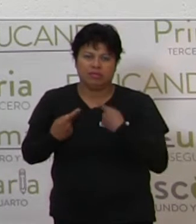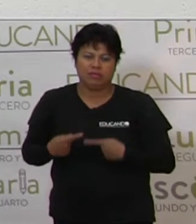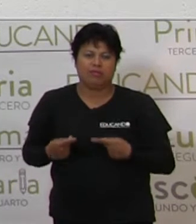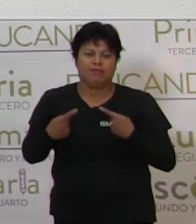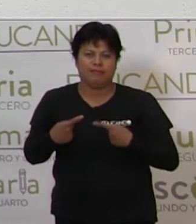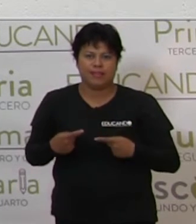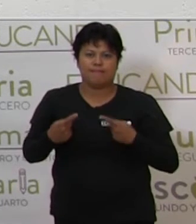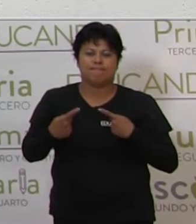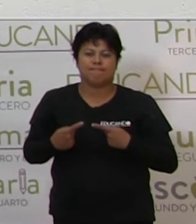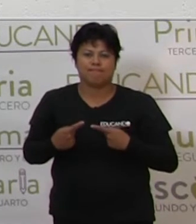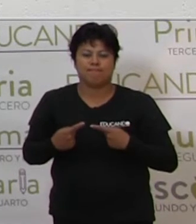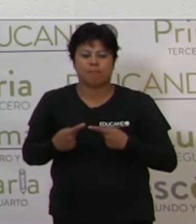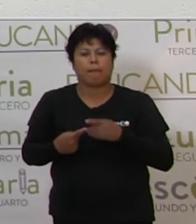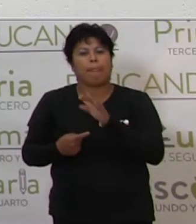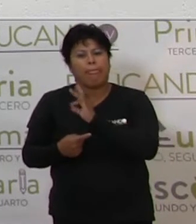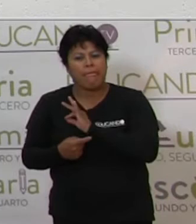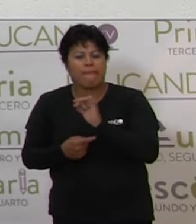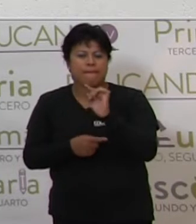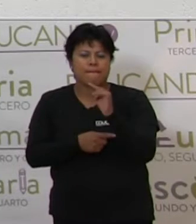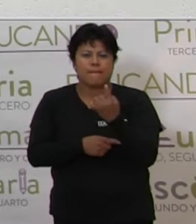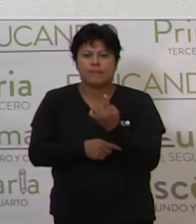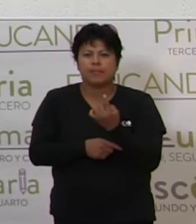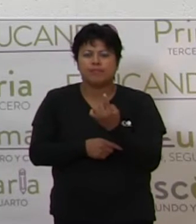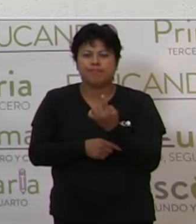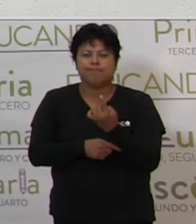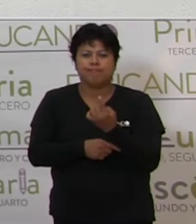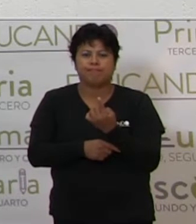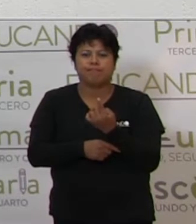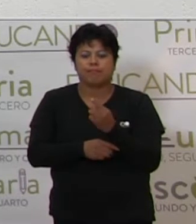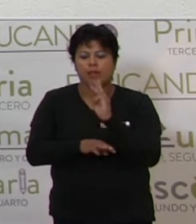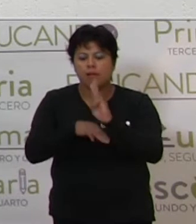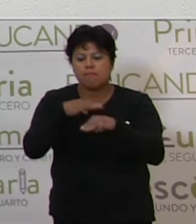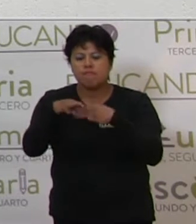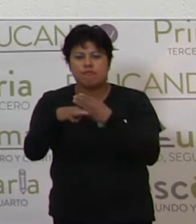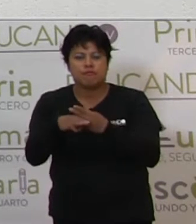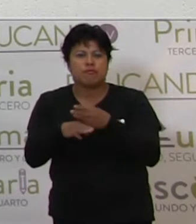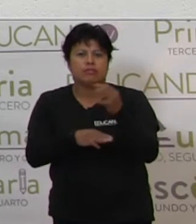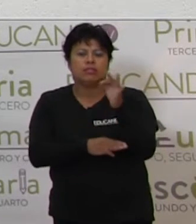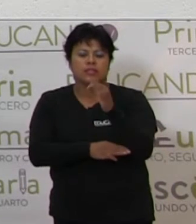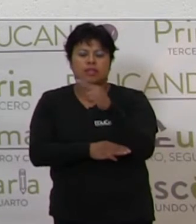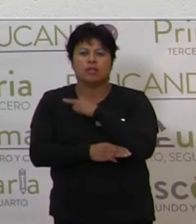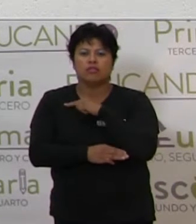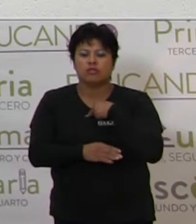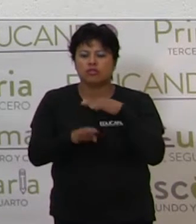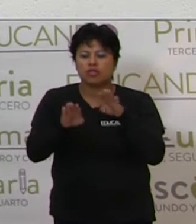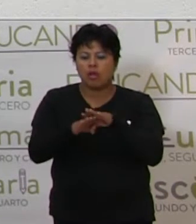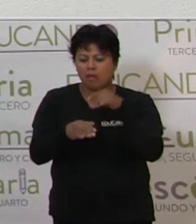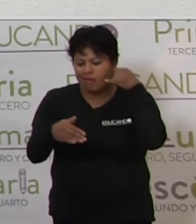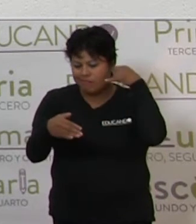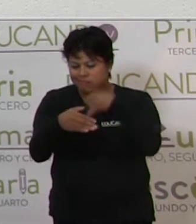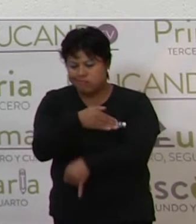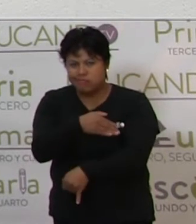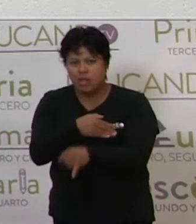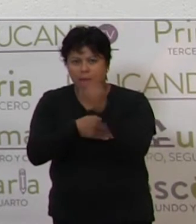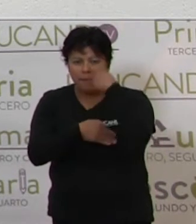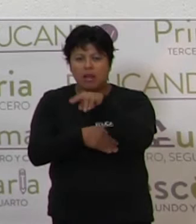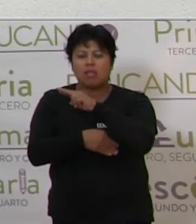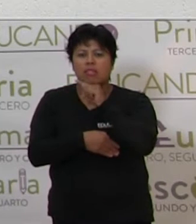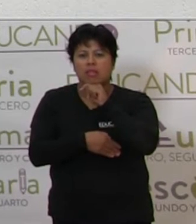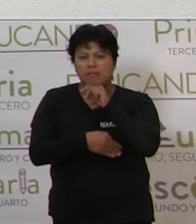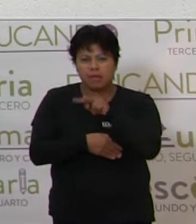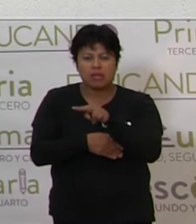personas. Pueden ser mundos en los que uno se sumerja para